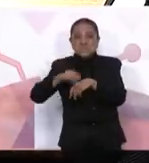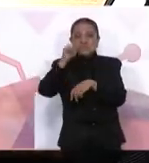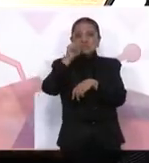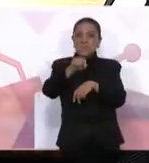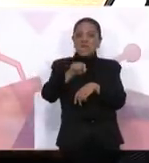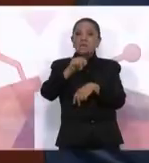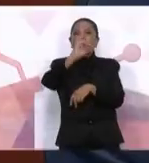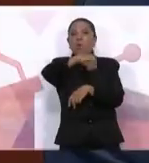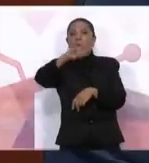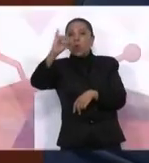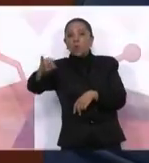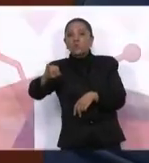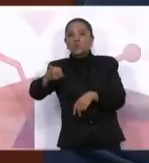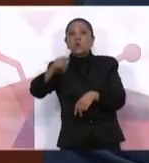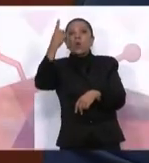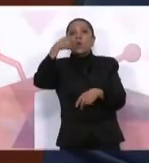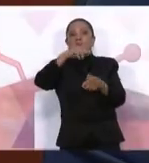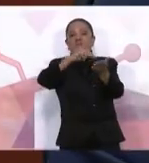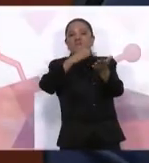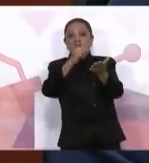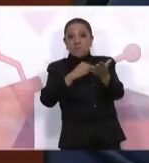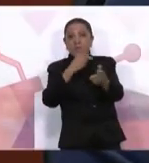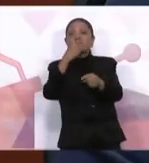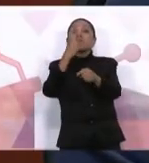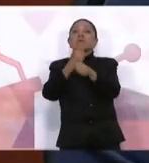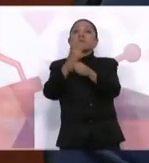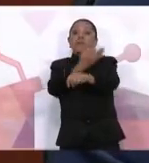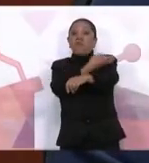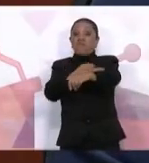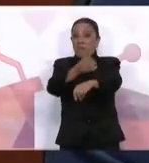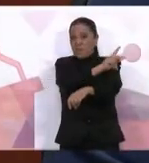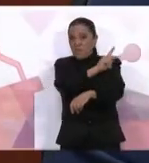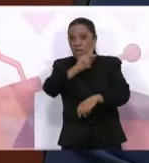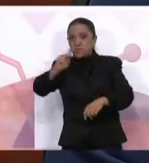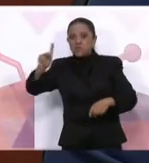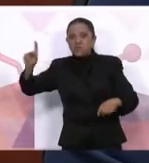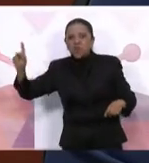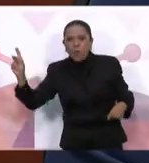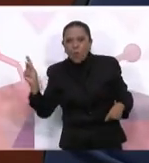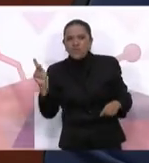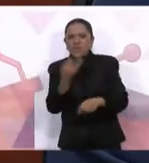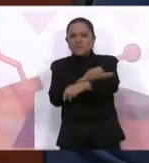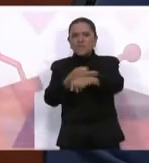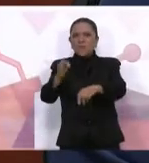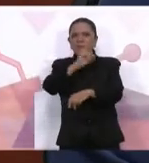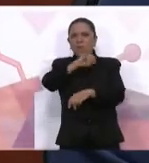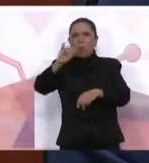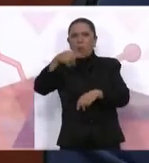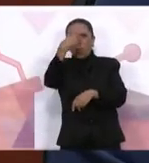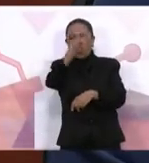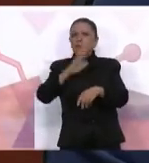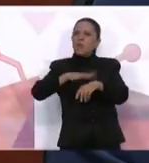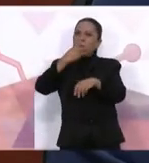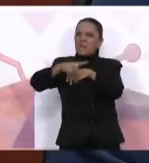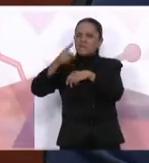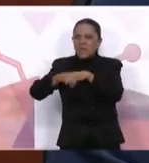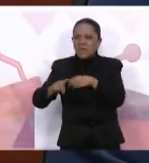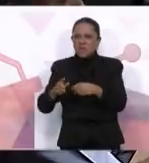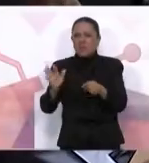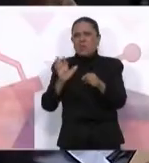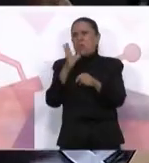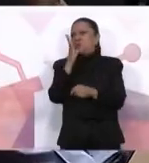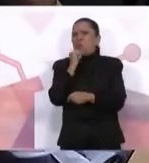el sismo de 19 septiembre es intolerable que alguien con ánimo de crecer en una campaña política